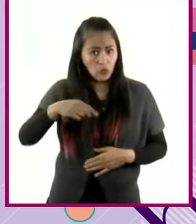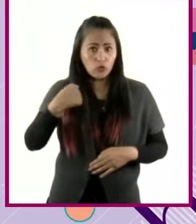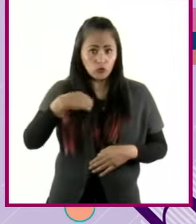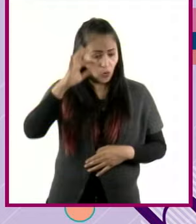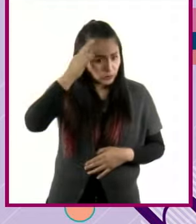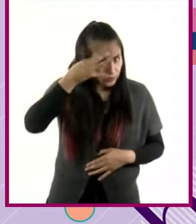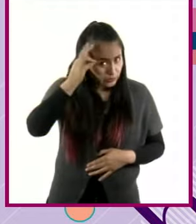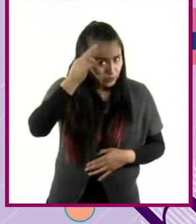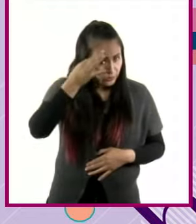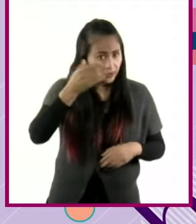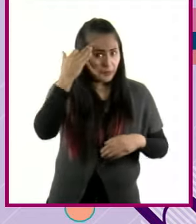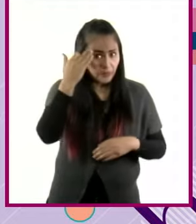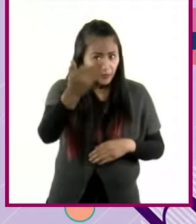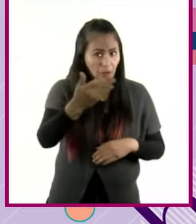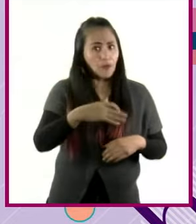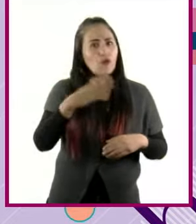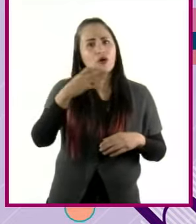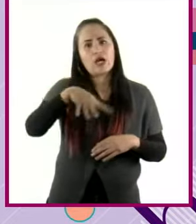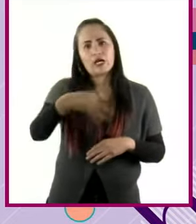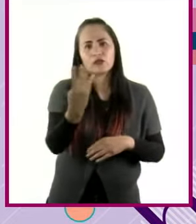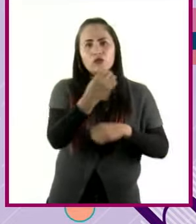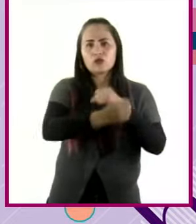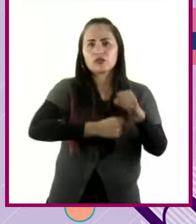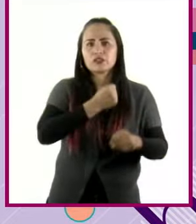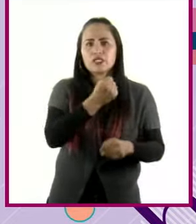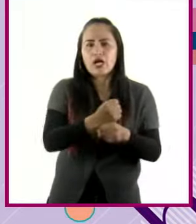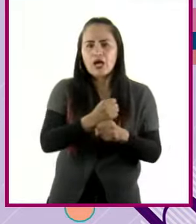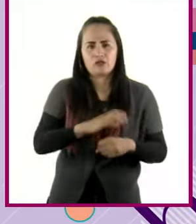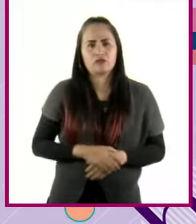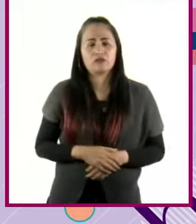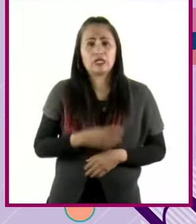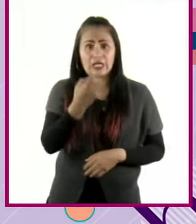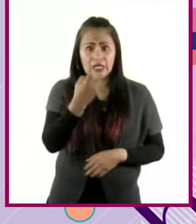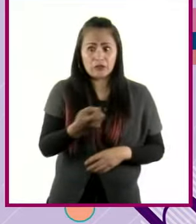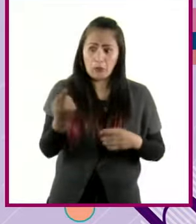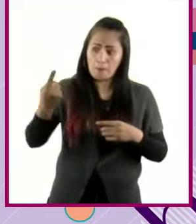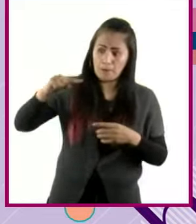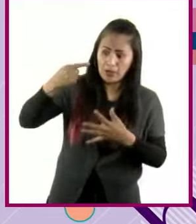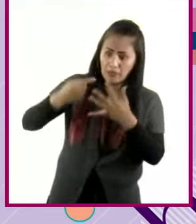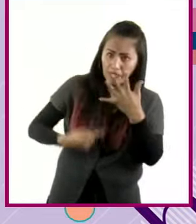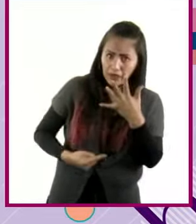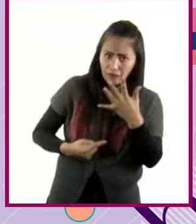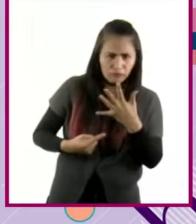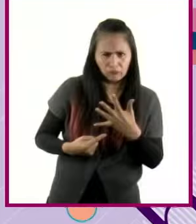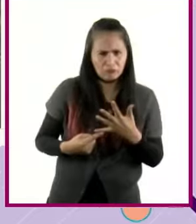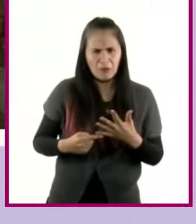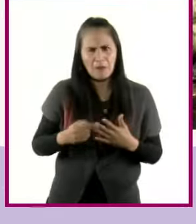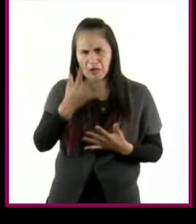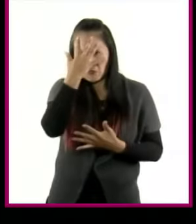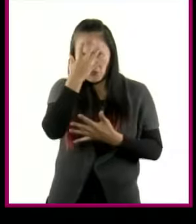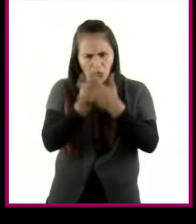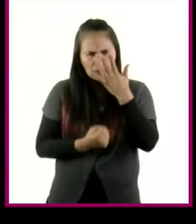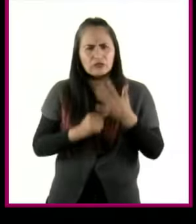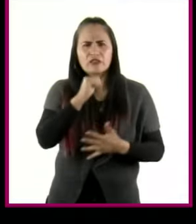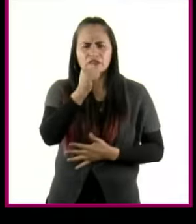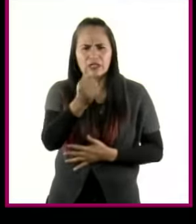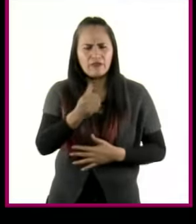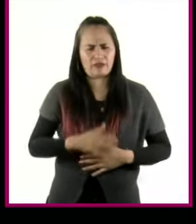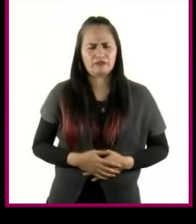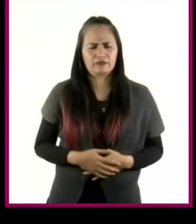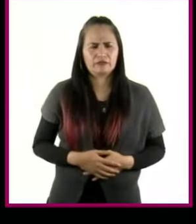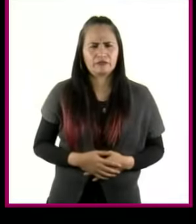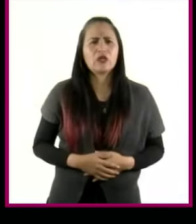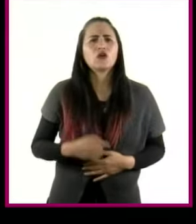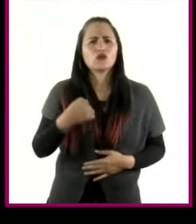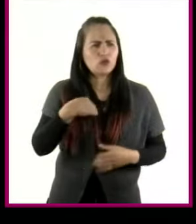años, y no es deshonroso lo que el Señor ordena. Yo, sin embargo, también satisfacía